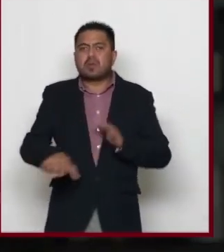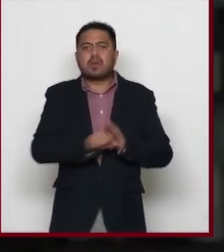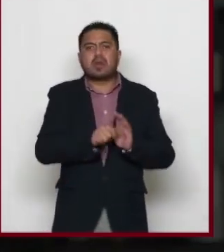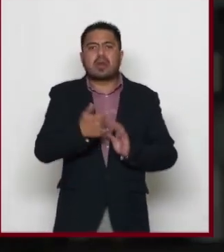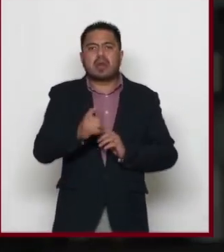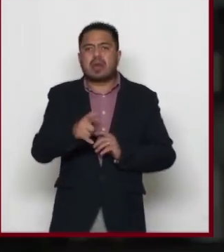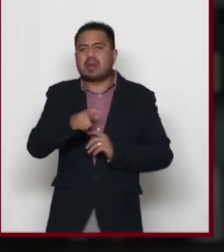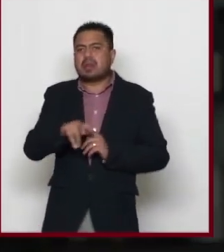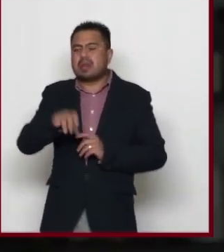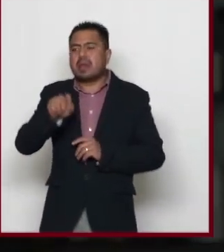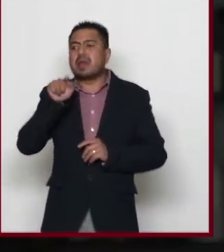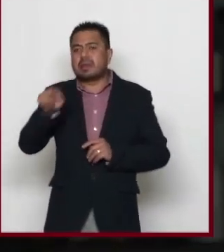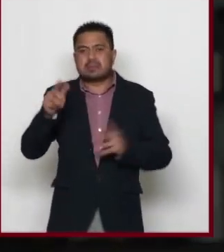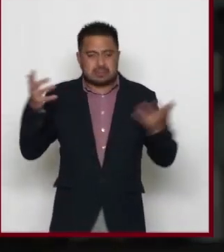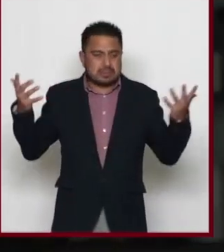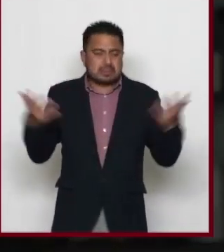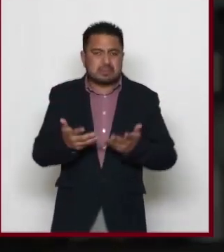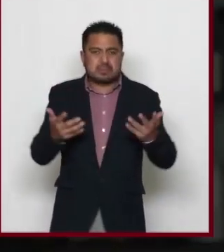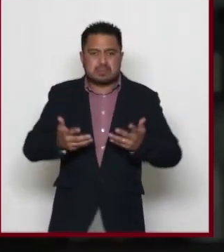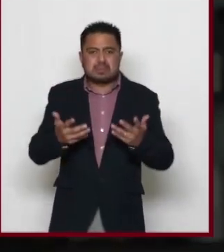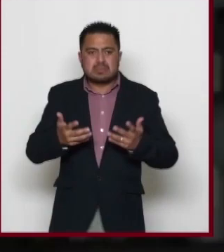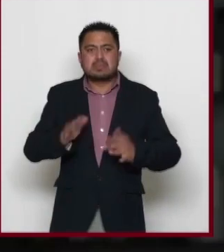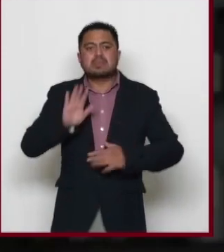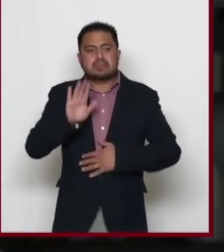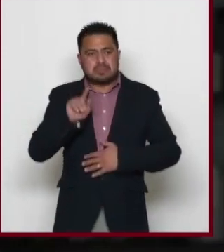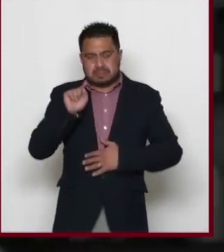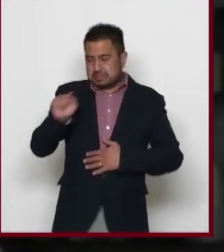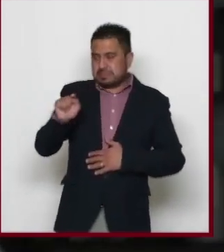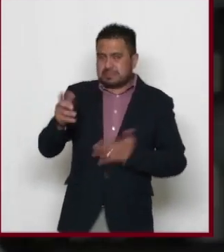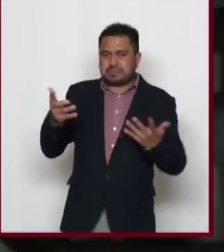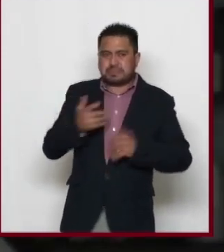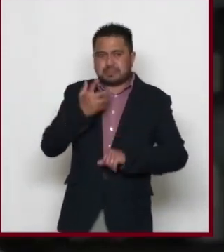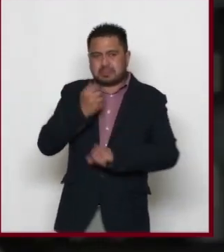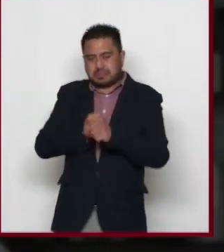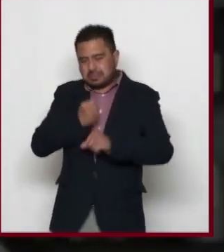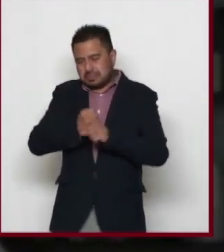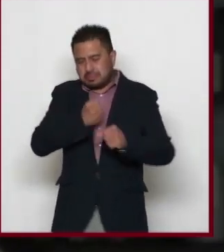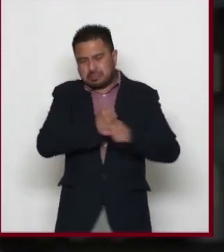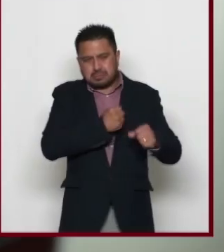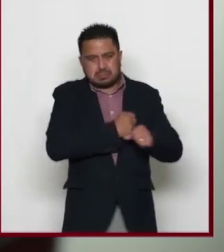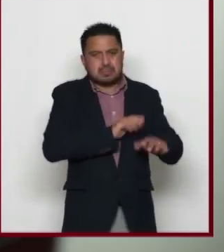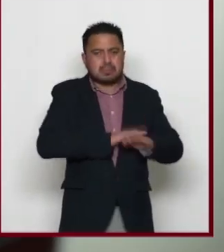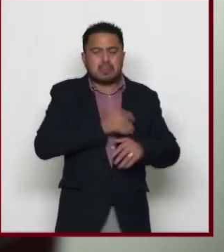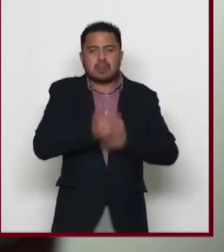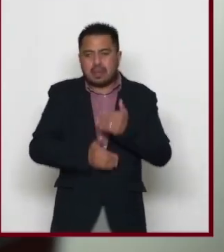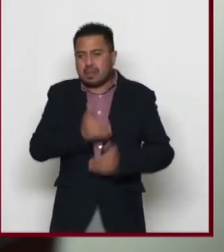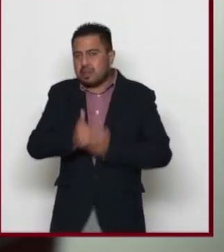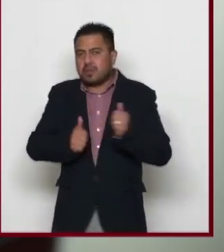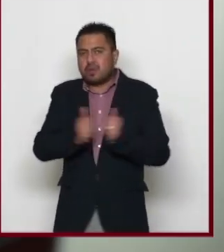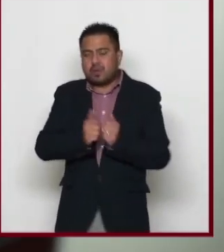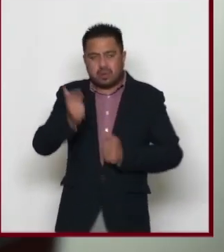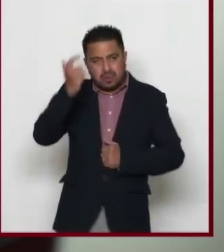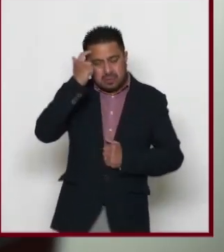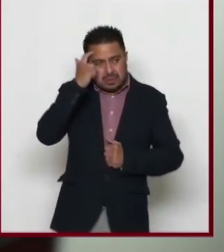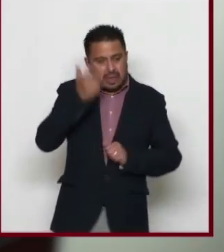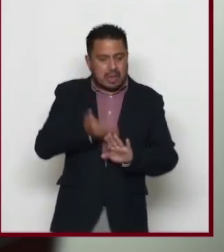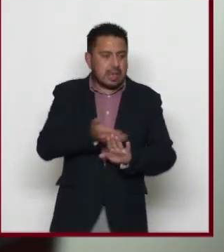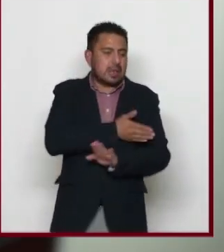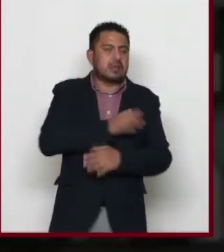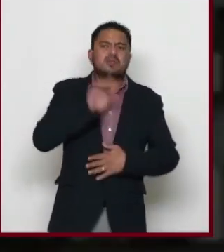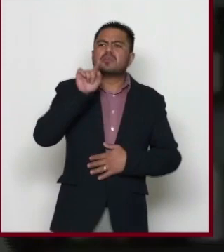contemporáneos, y Newton toma lo que hizo Galileo y lo elabora, ¿no? Lo